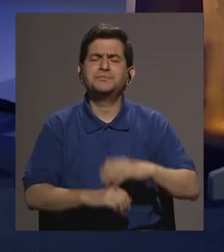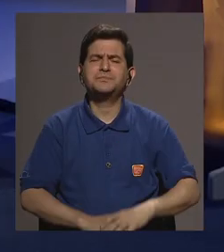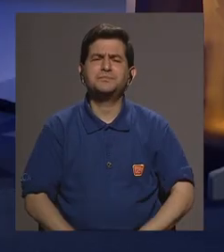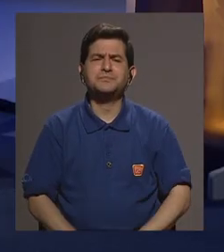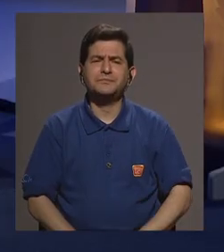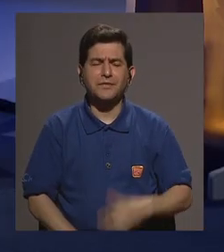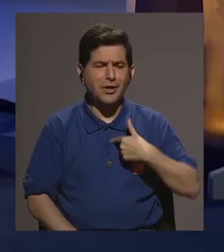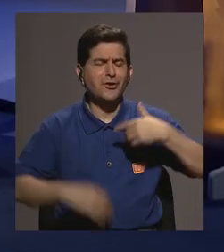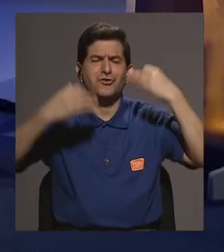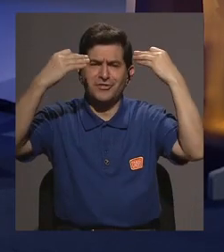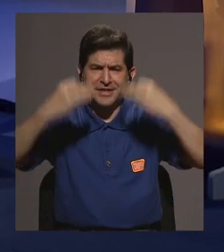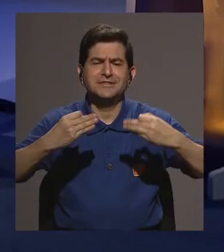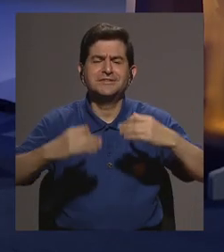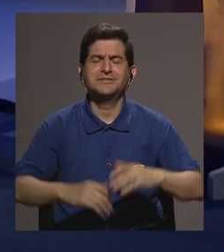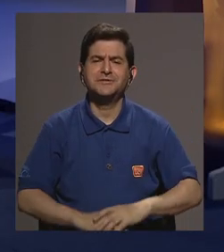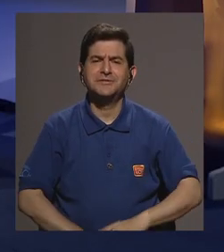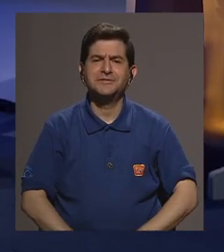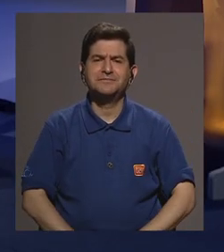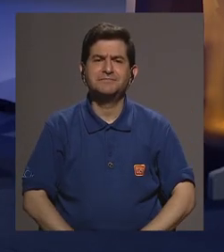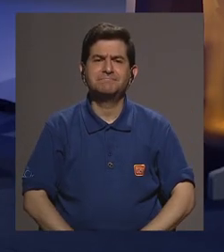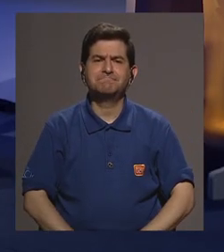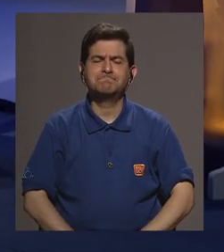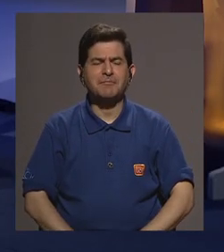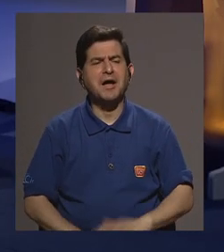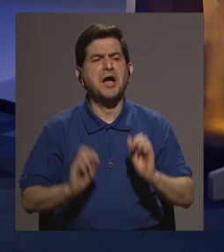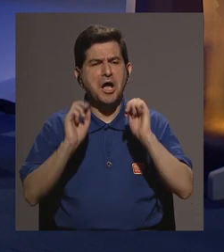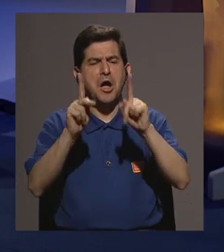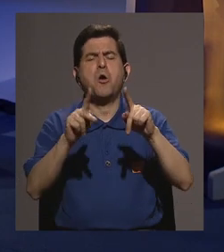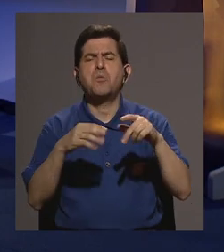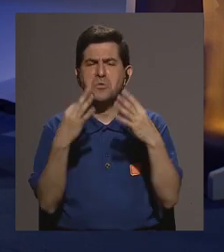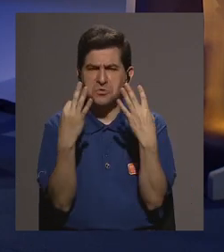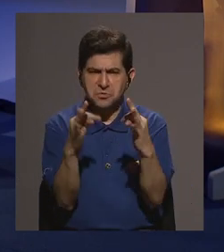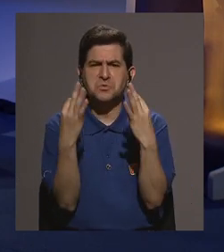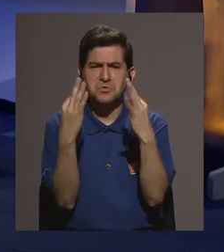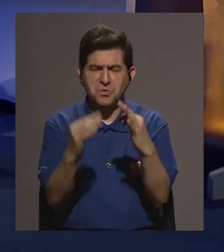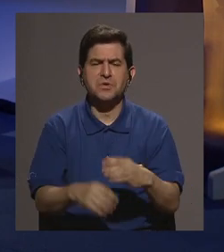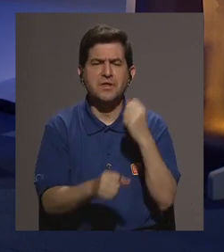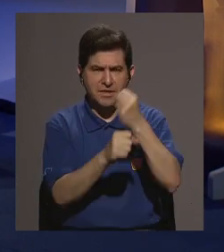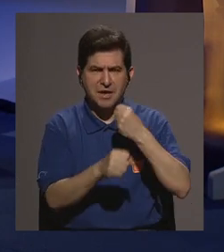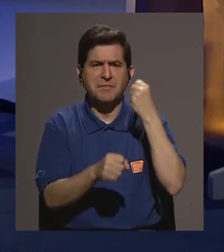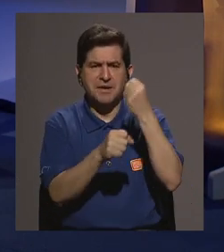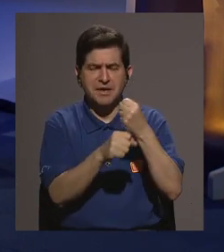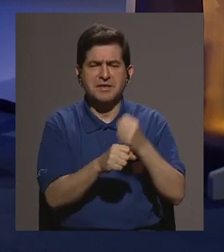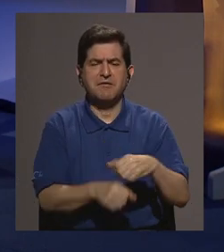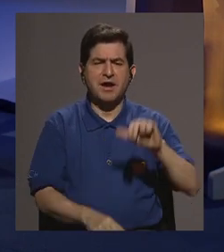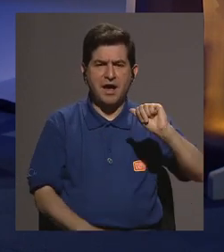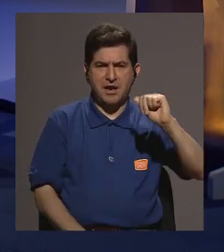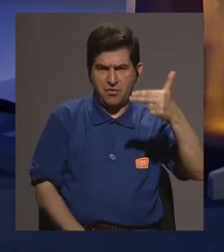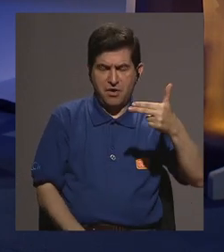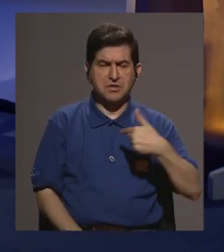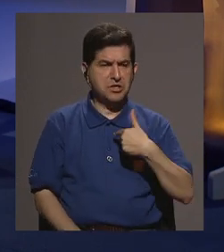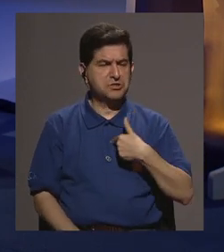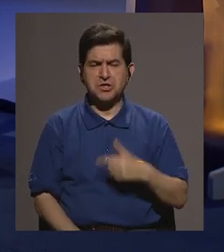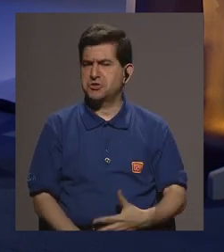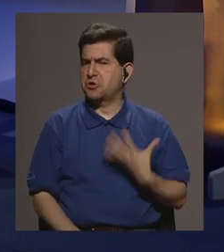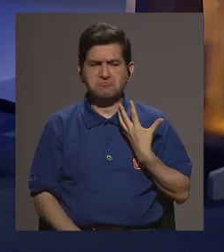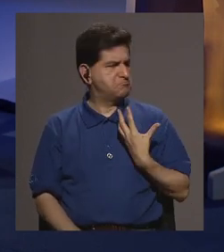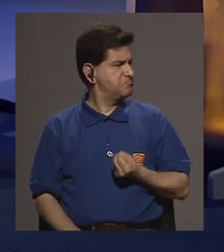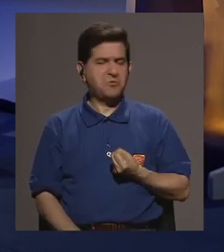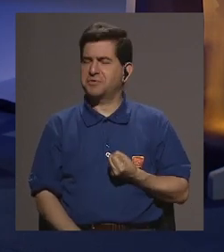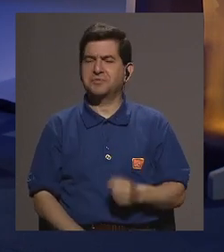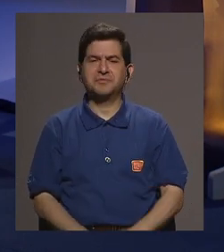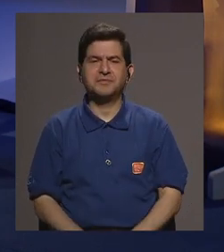entonces decidí darme la oportunidad y trabajar con andrés que darán no me